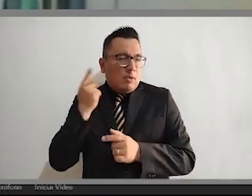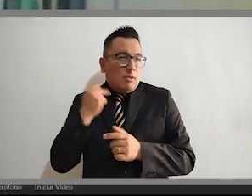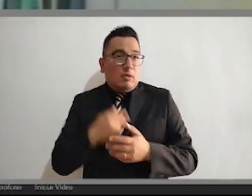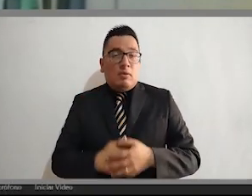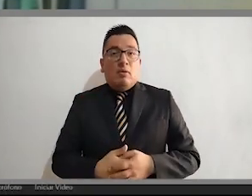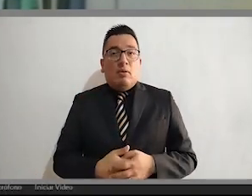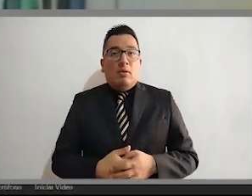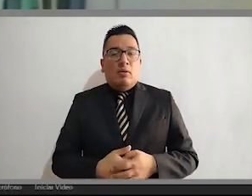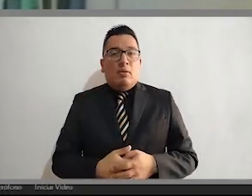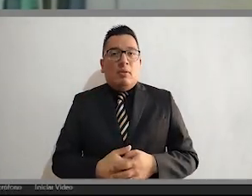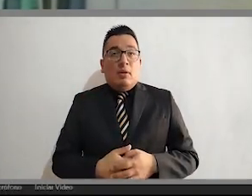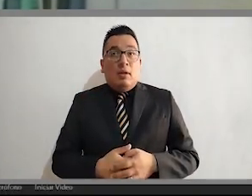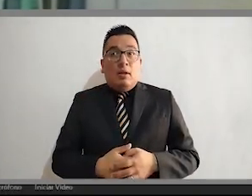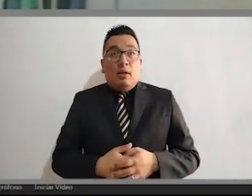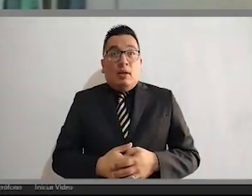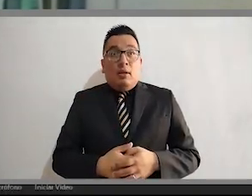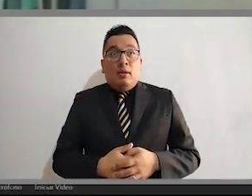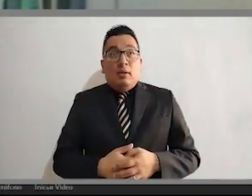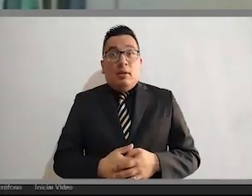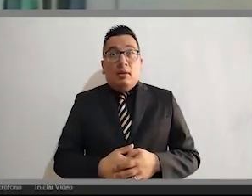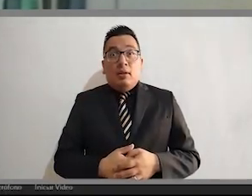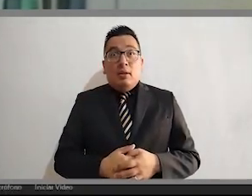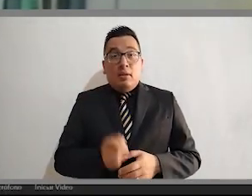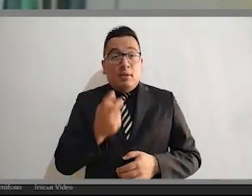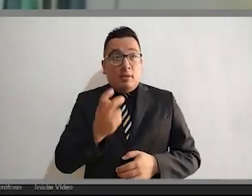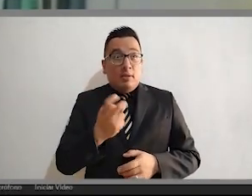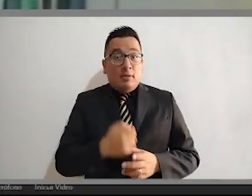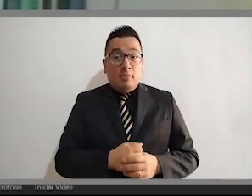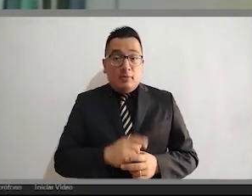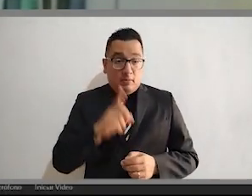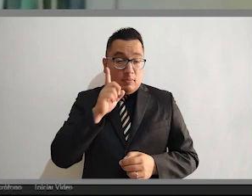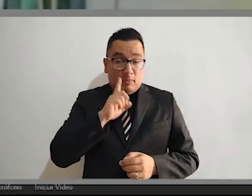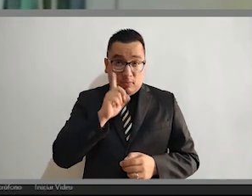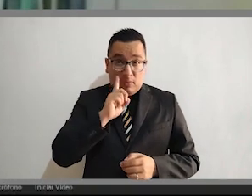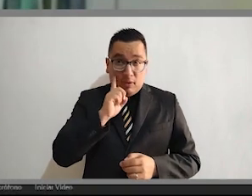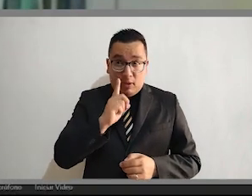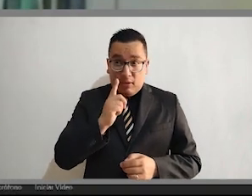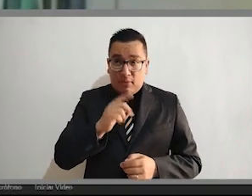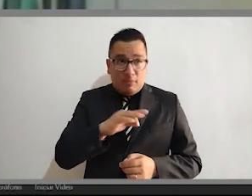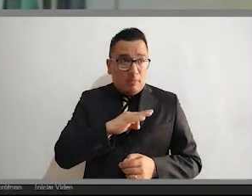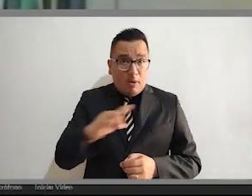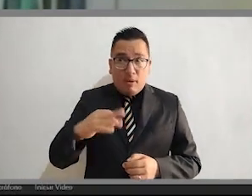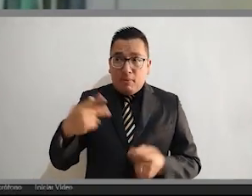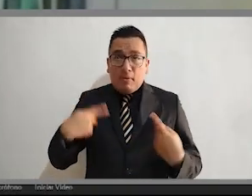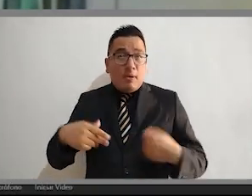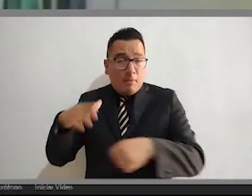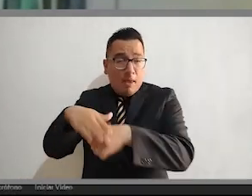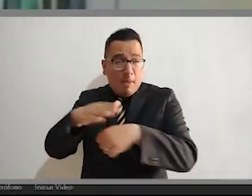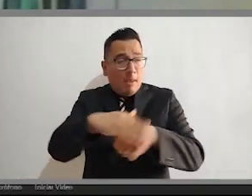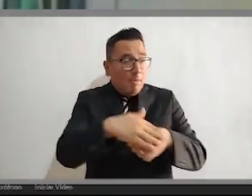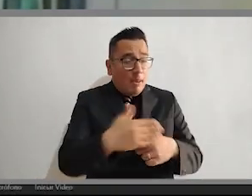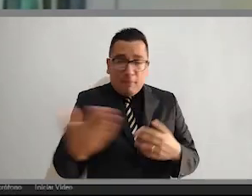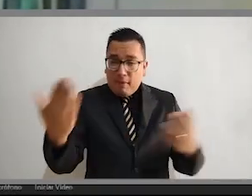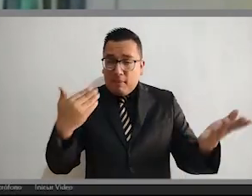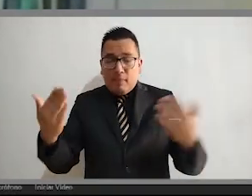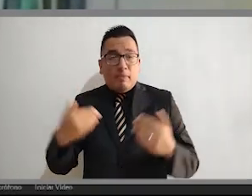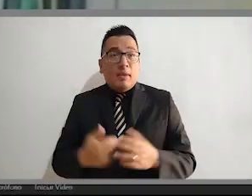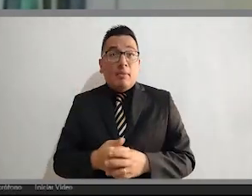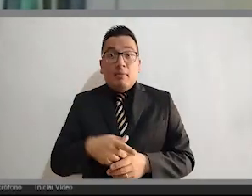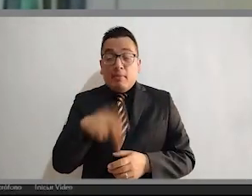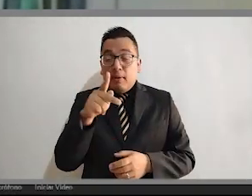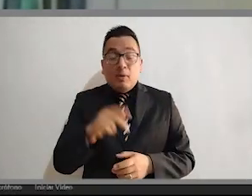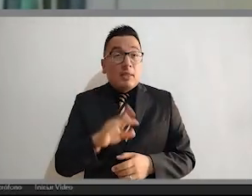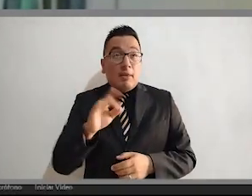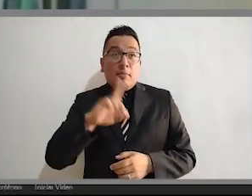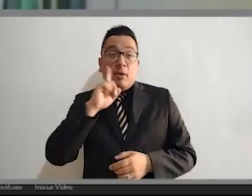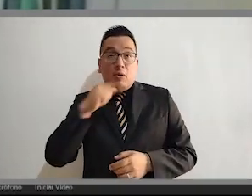partidos políticos, ¿no? Y las que pueden acarrear muchos militantes dentro de los partidos políticos. Pero cuando tenemos